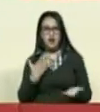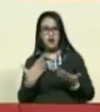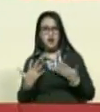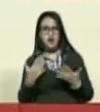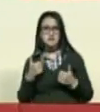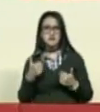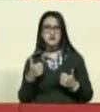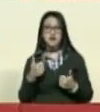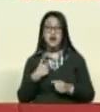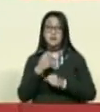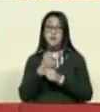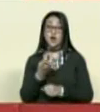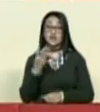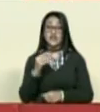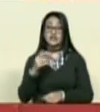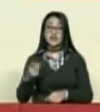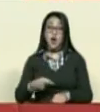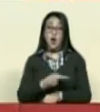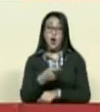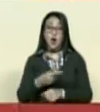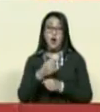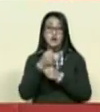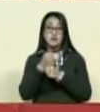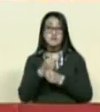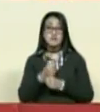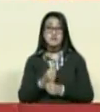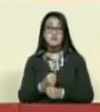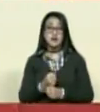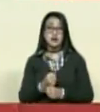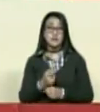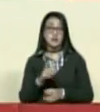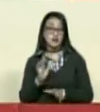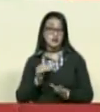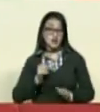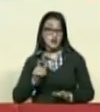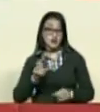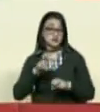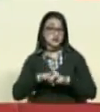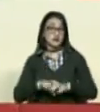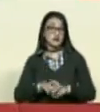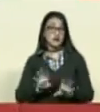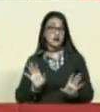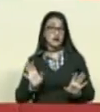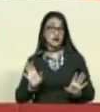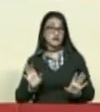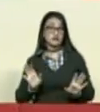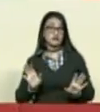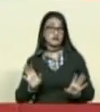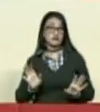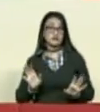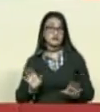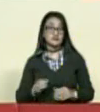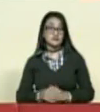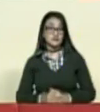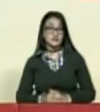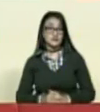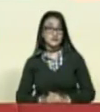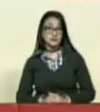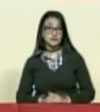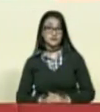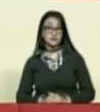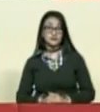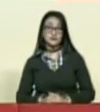dice que me esperó 30 horas. Bueno, me esperó 30 horas porque él quiso estar sentado ahí, porque, ¿verdad?